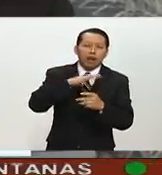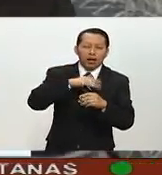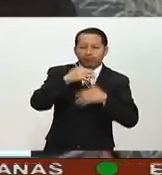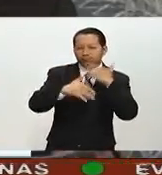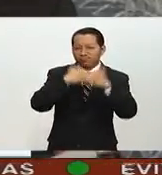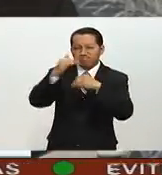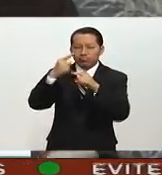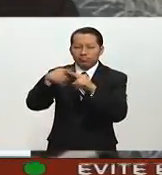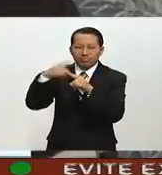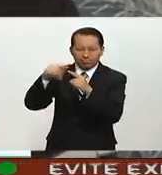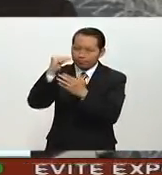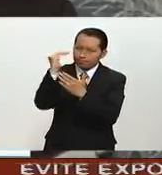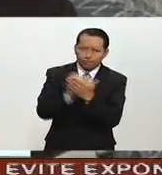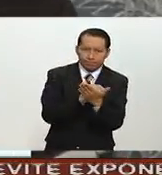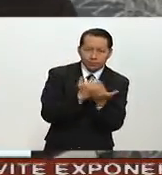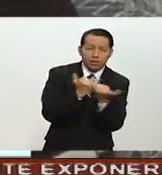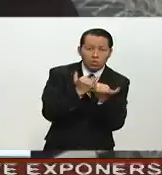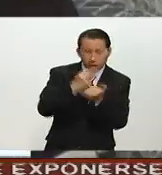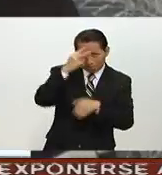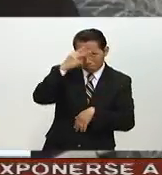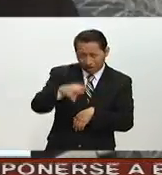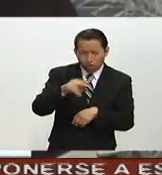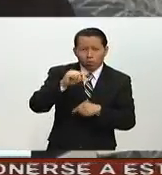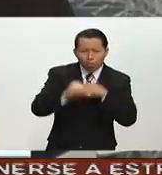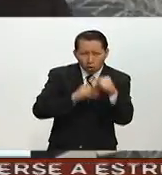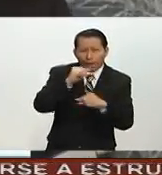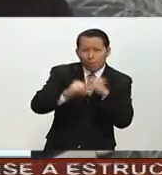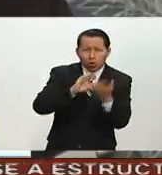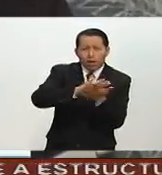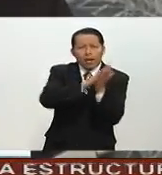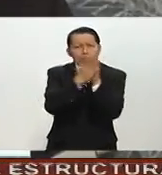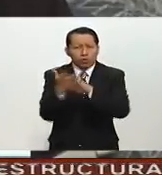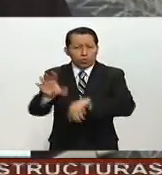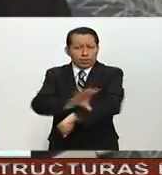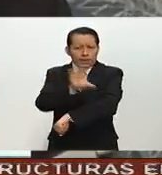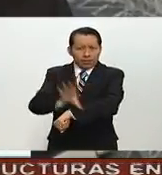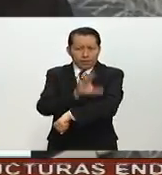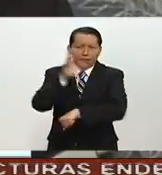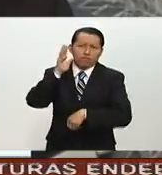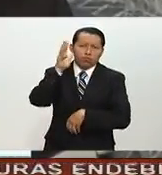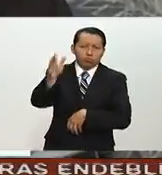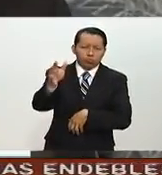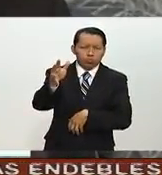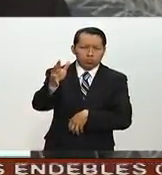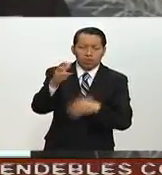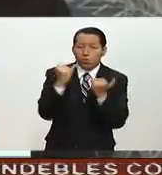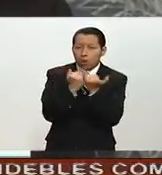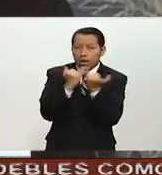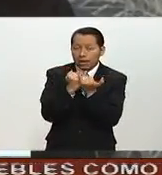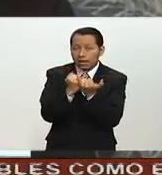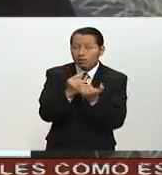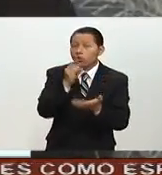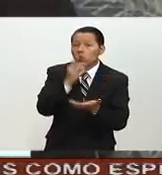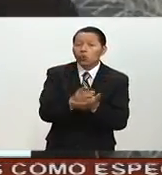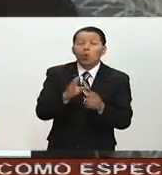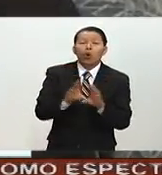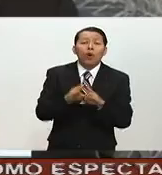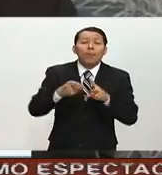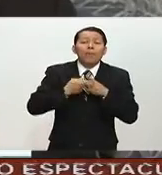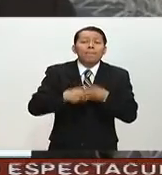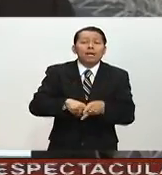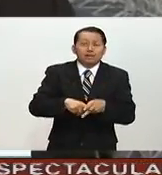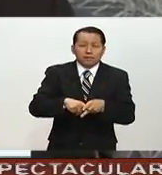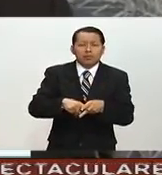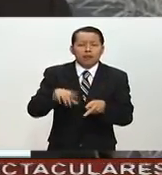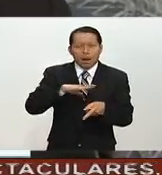está transitando hacia las energías del futuro y esto es solamente el inicio de